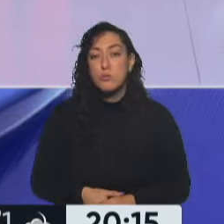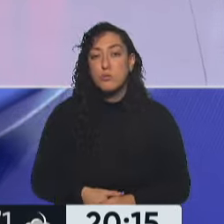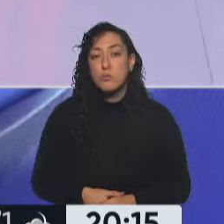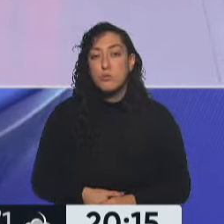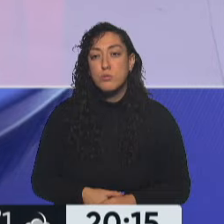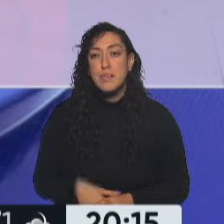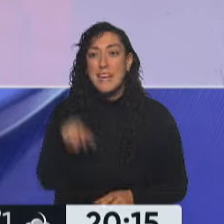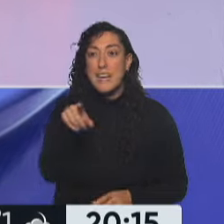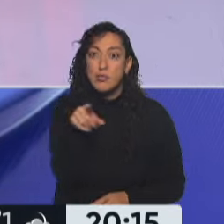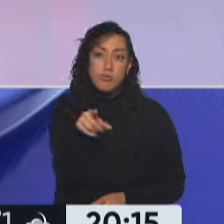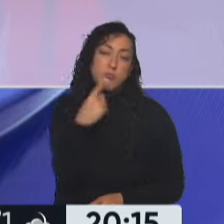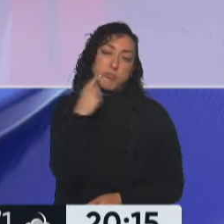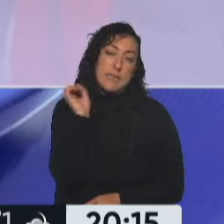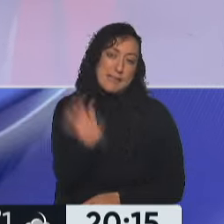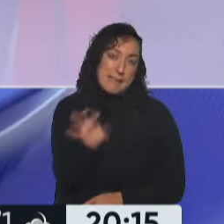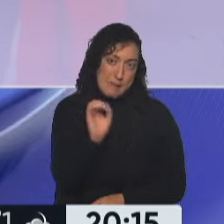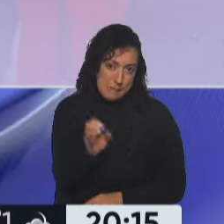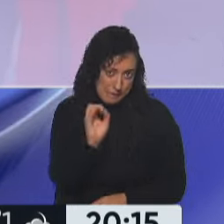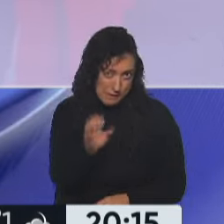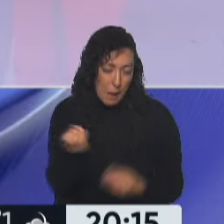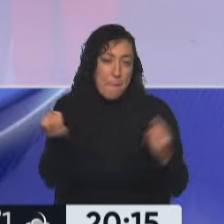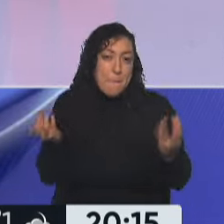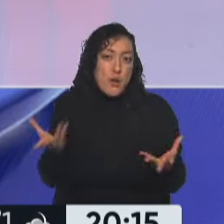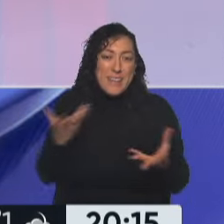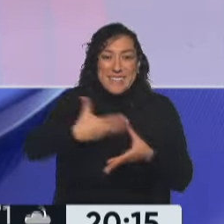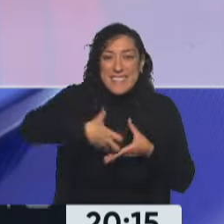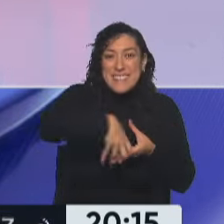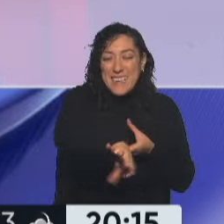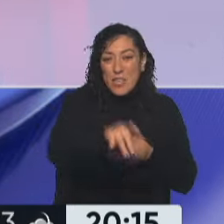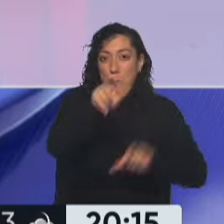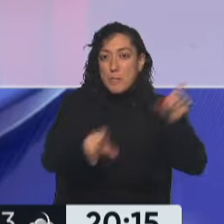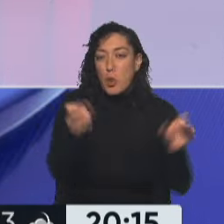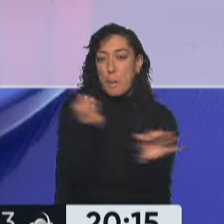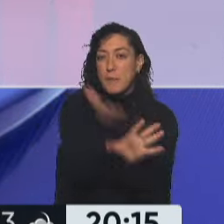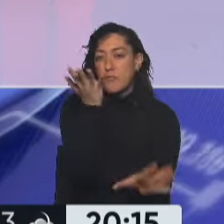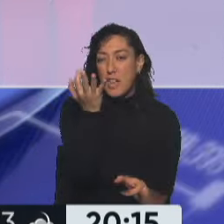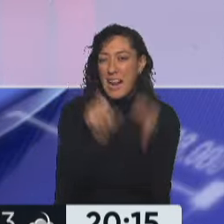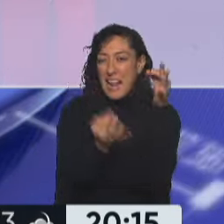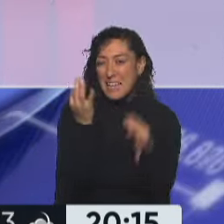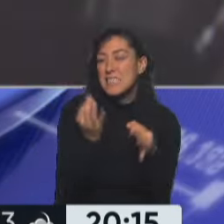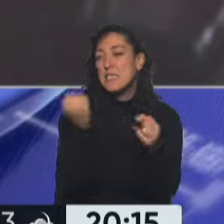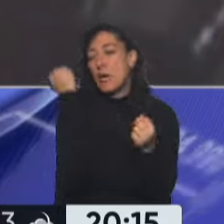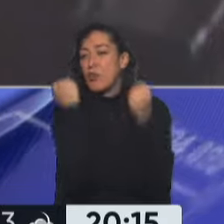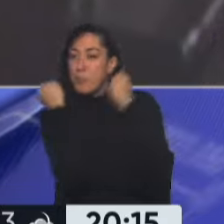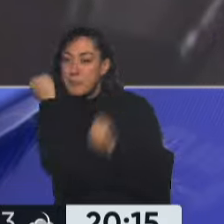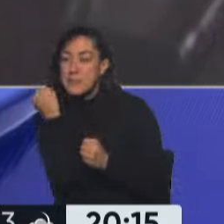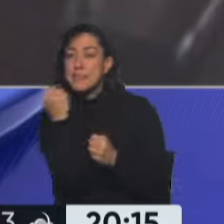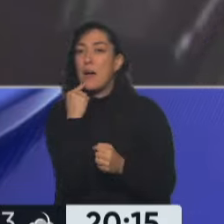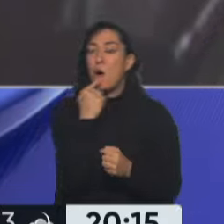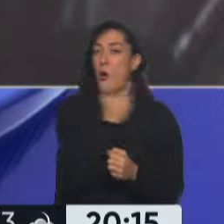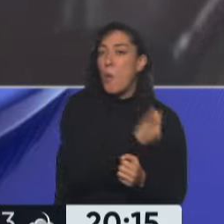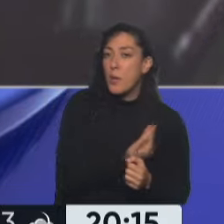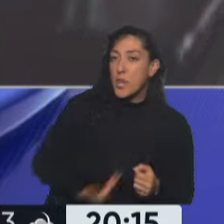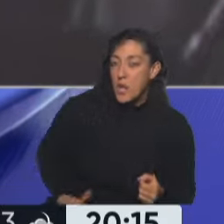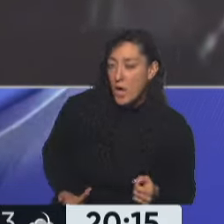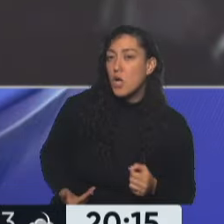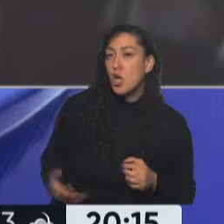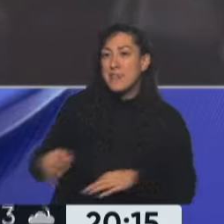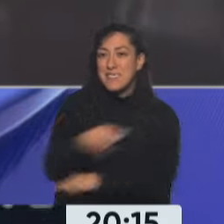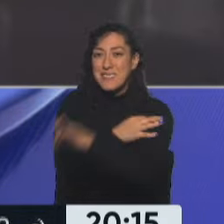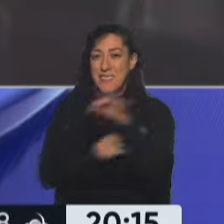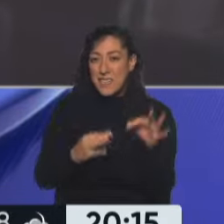las críticas que realiza un sector de los analistas y economistas del país de que el gobierno tiene que abandonar la estrategia